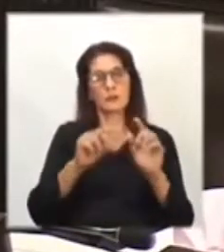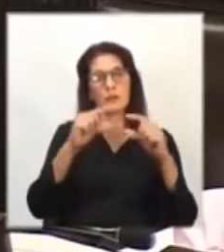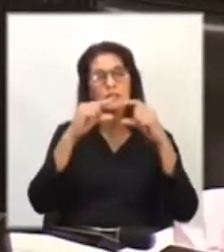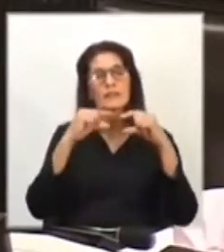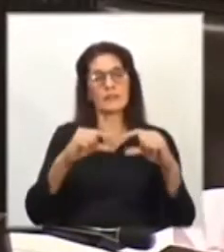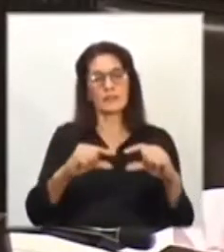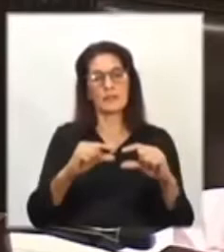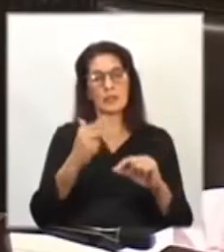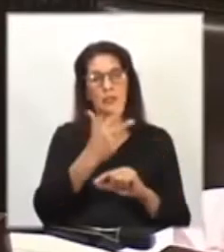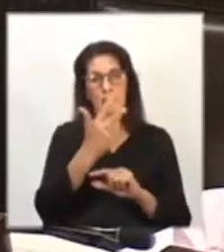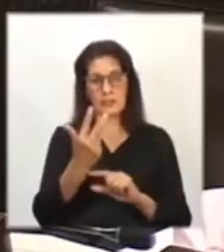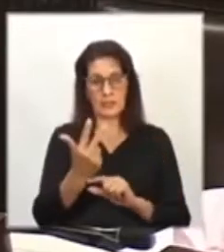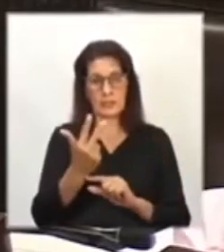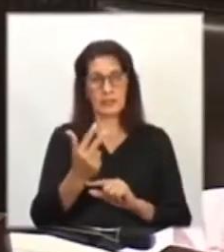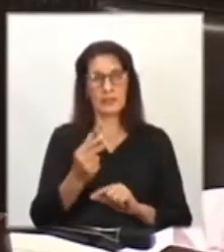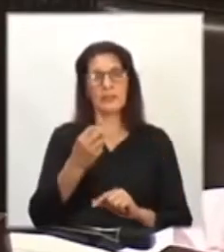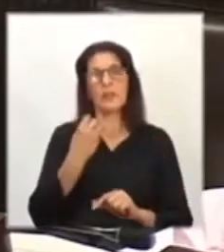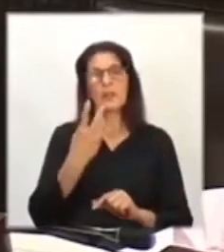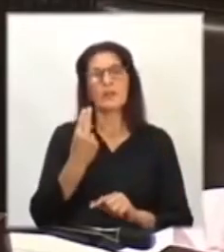3, donde